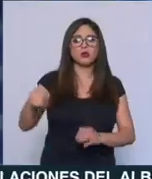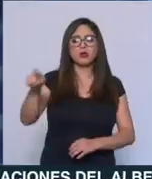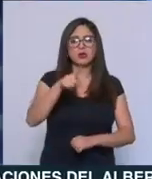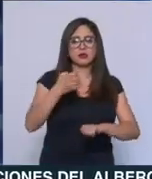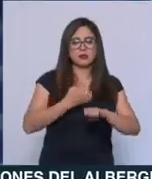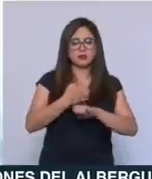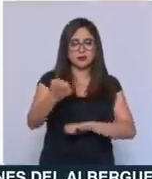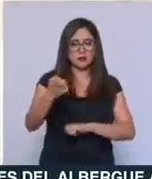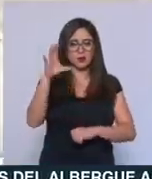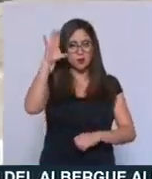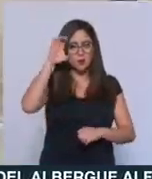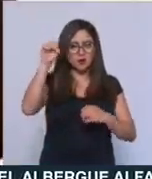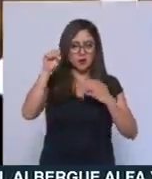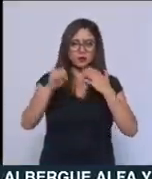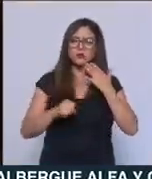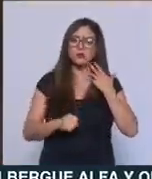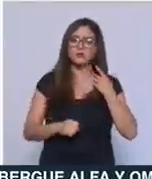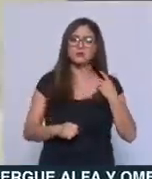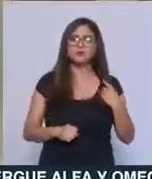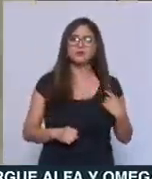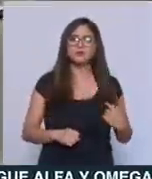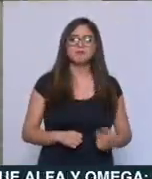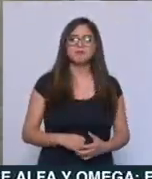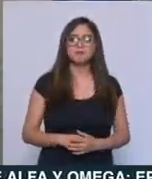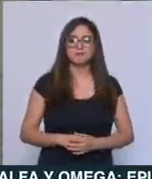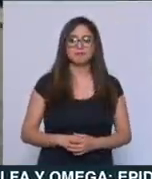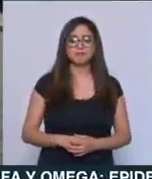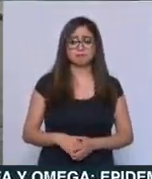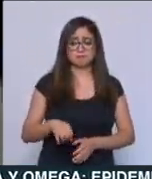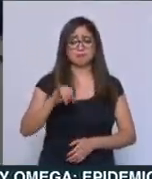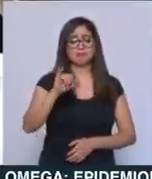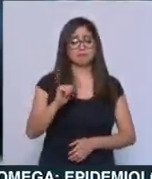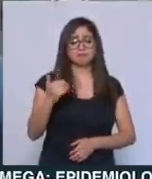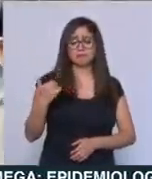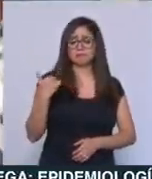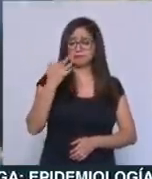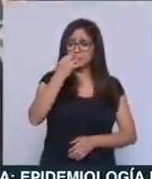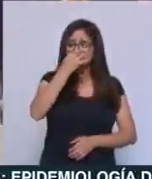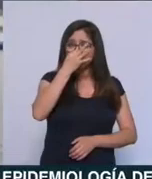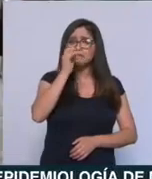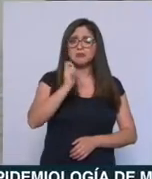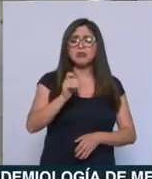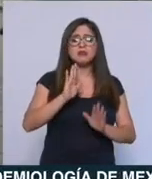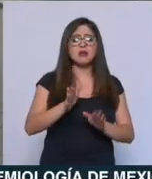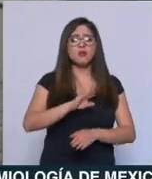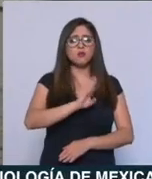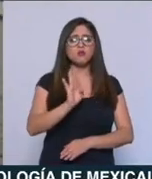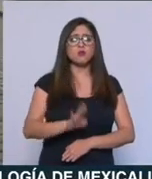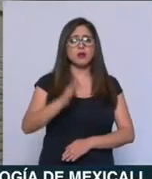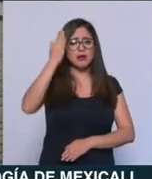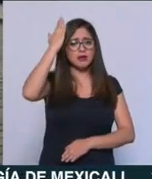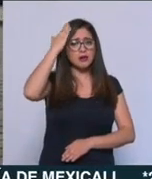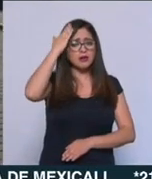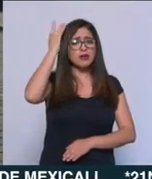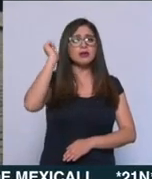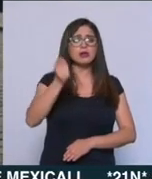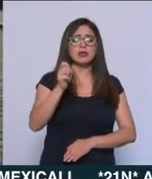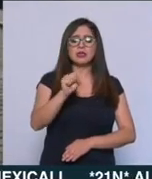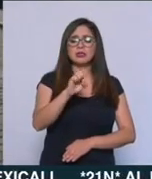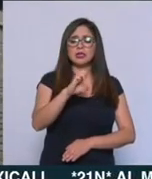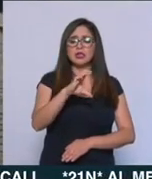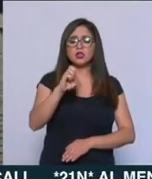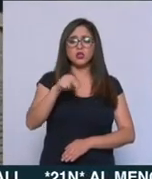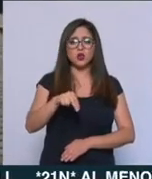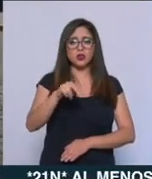de Morelos. Y así es, hace algunas horas se confirmó ya precisamente la muerte del líder de la sección 19